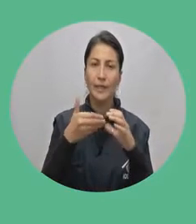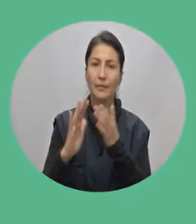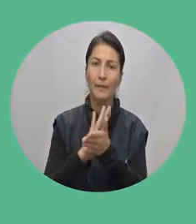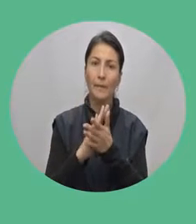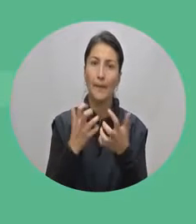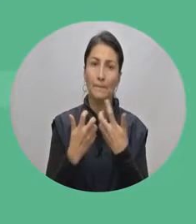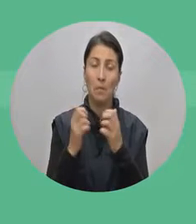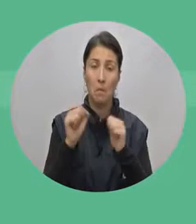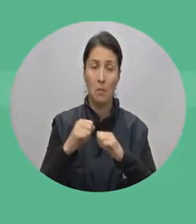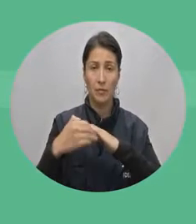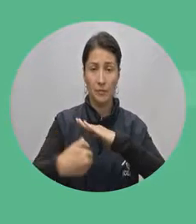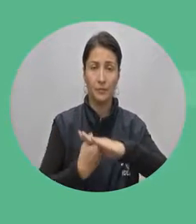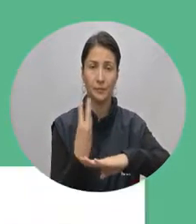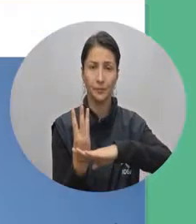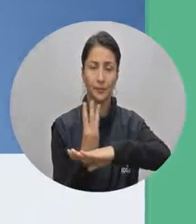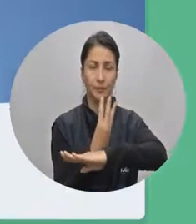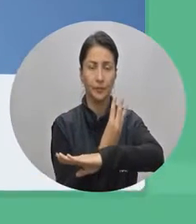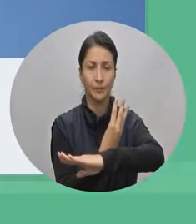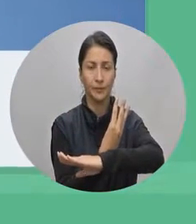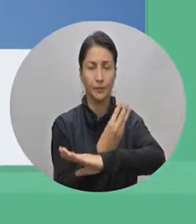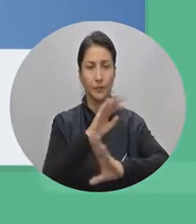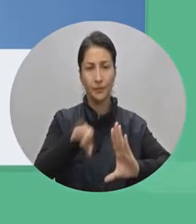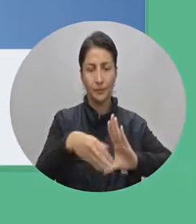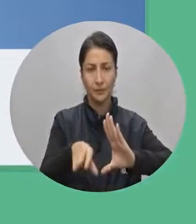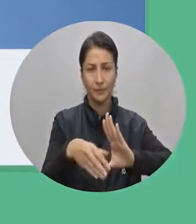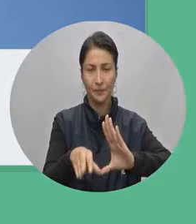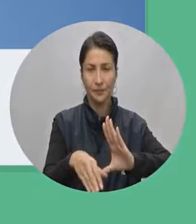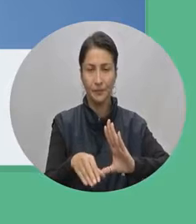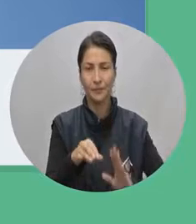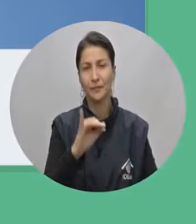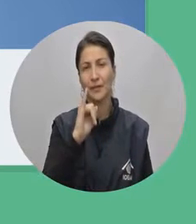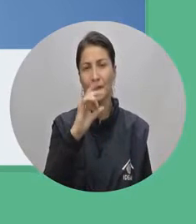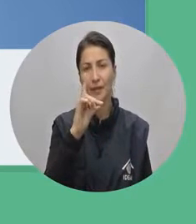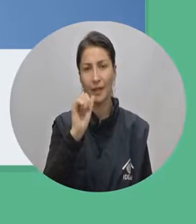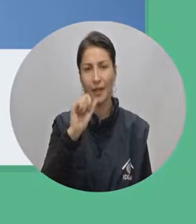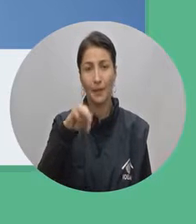Para mayor información sobre el pronóstico del tiempo, visítenos en